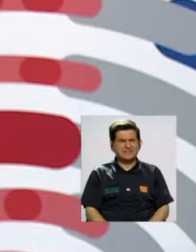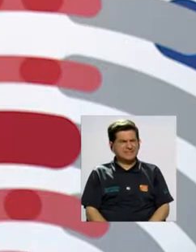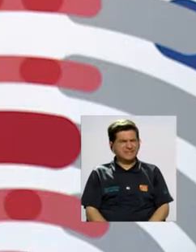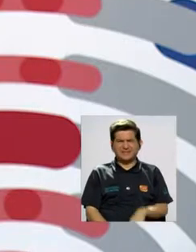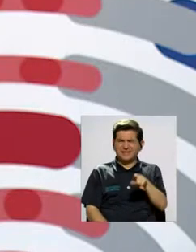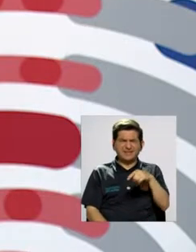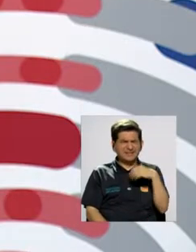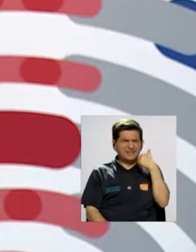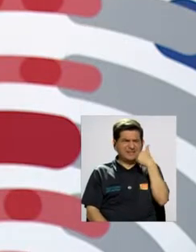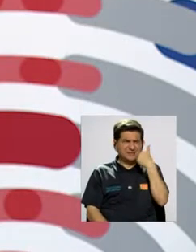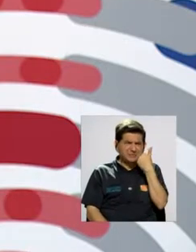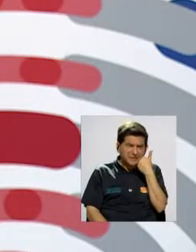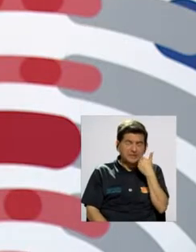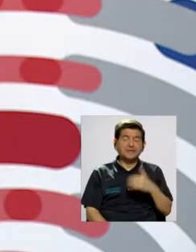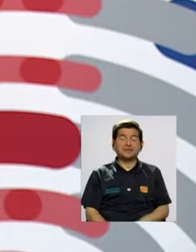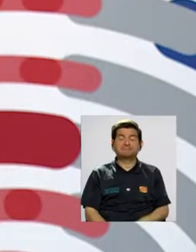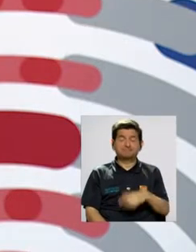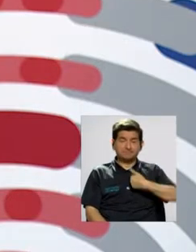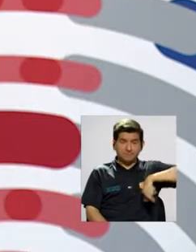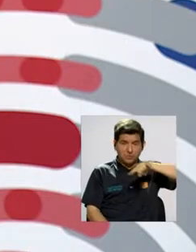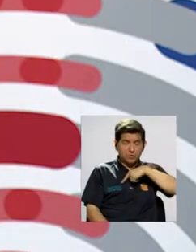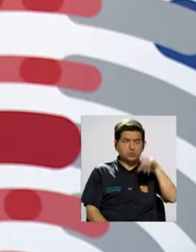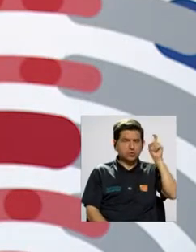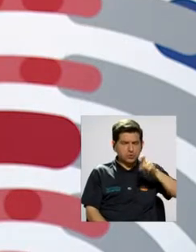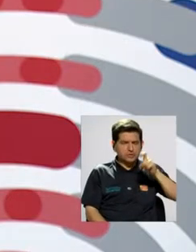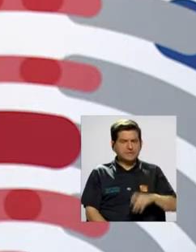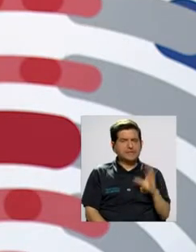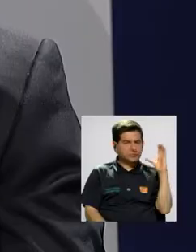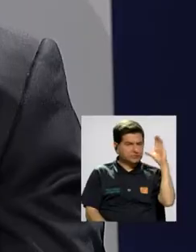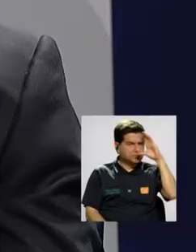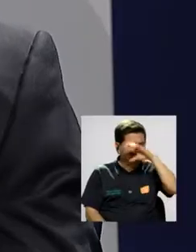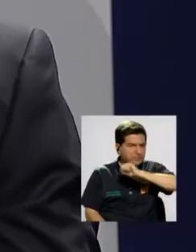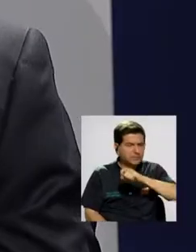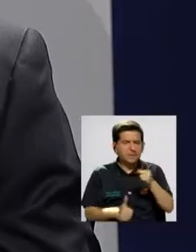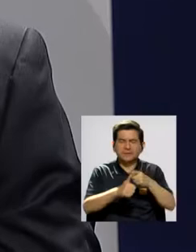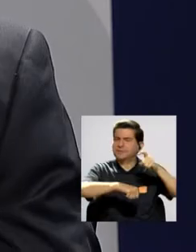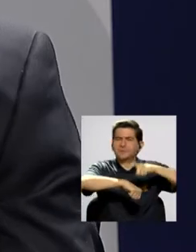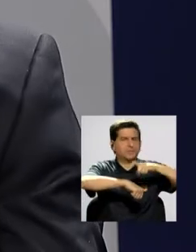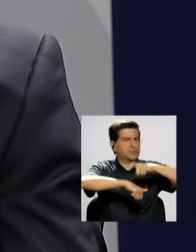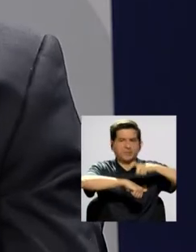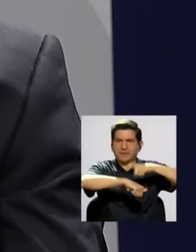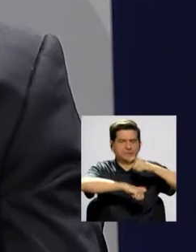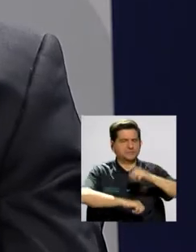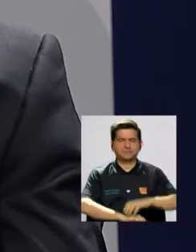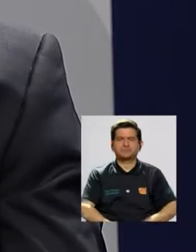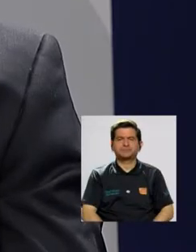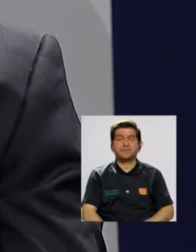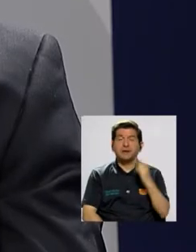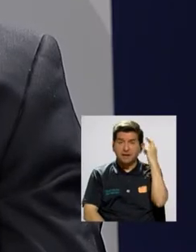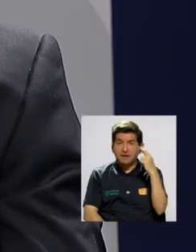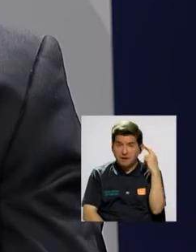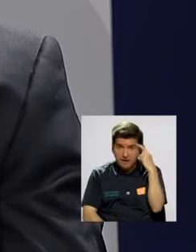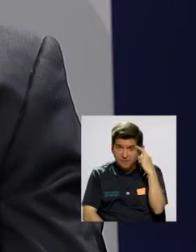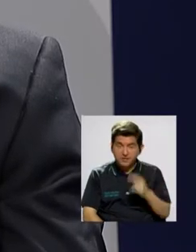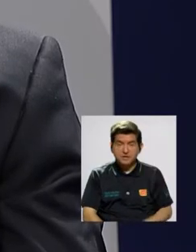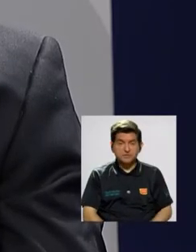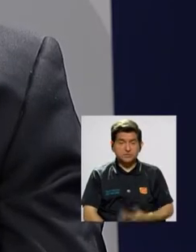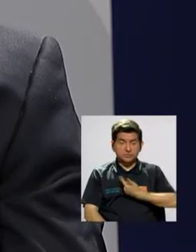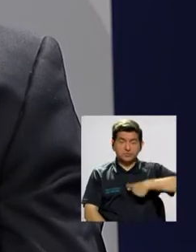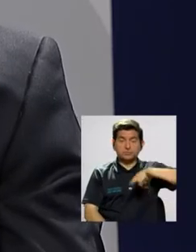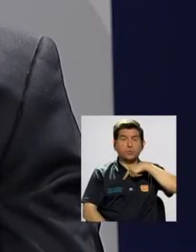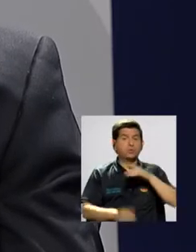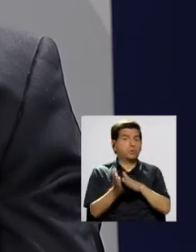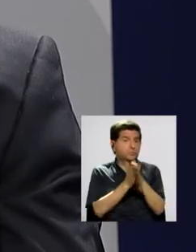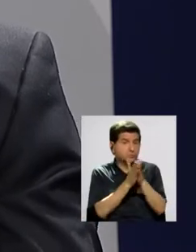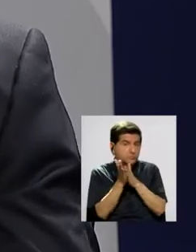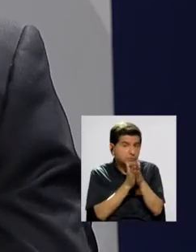que esto tenemos que plantearlo e irlo reconociendo de primera entrada, porque si de algo podemos sacar